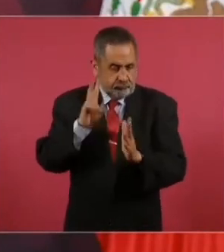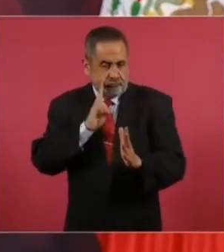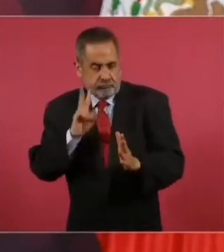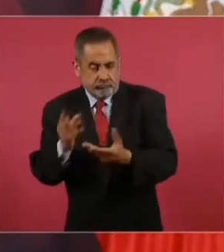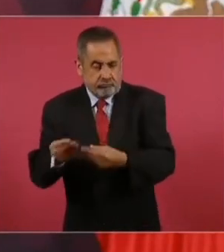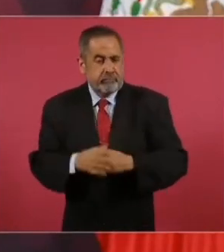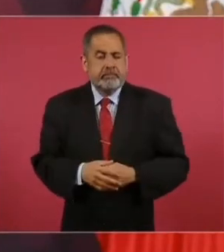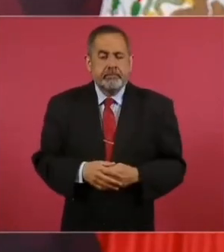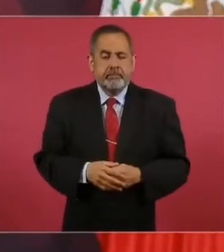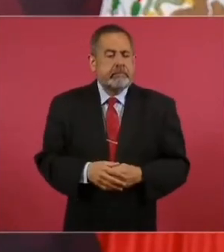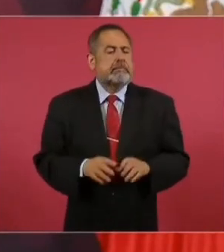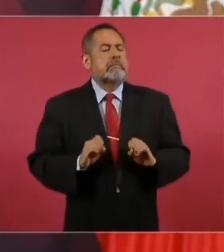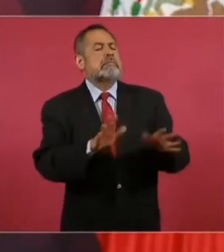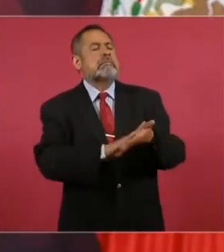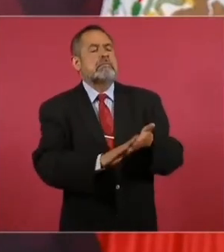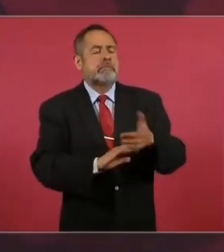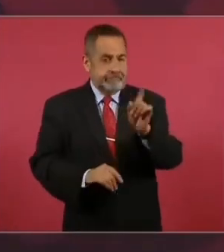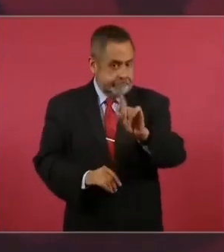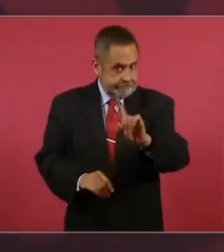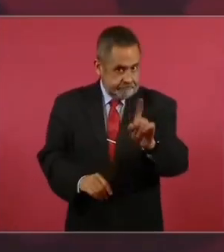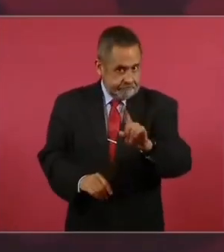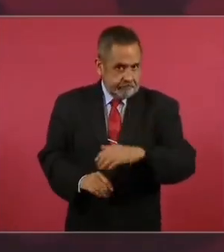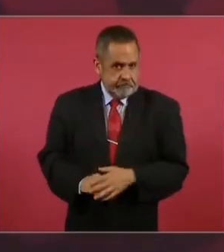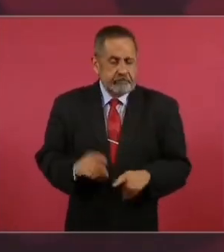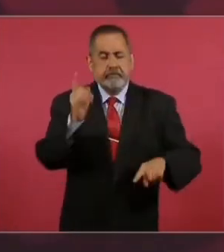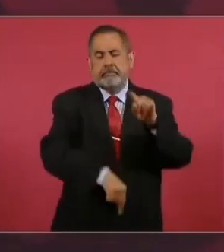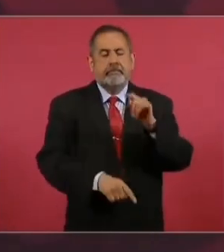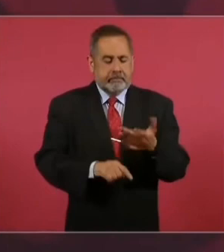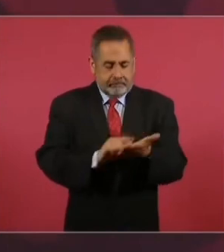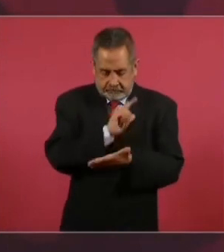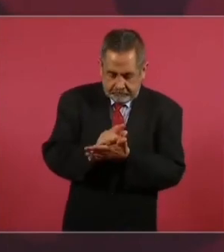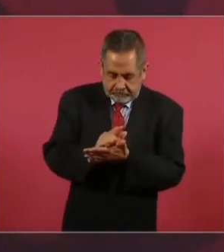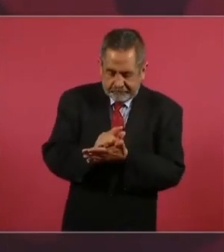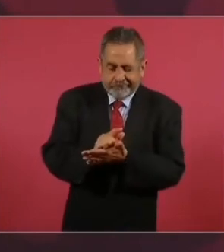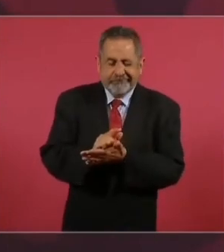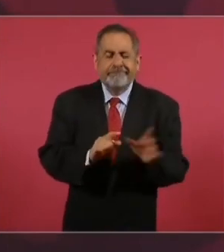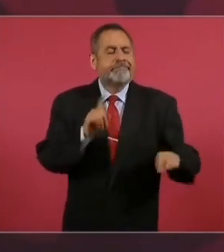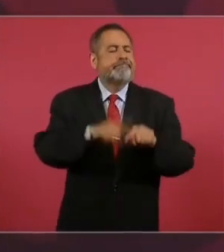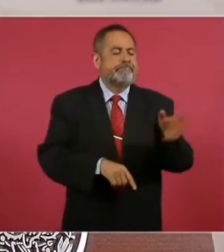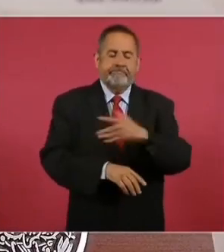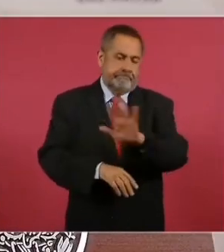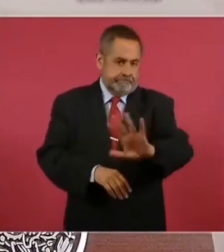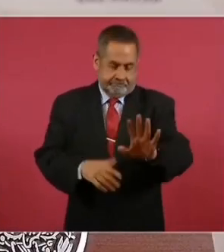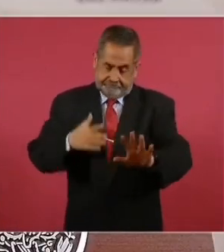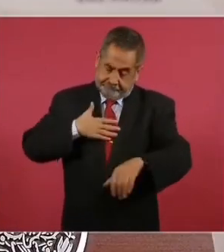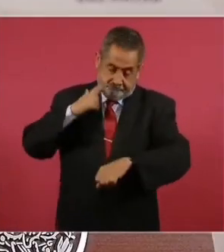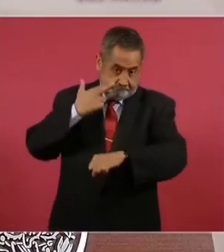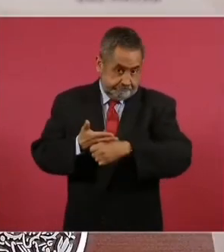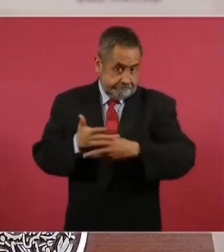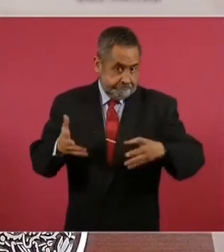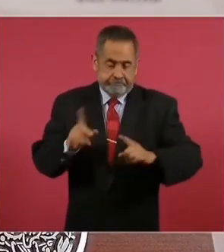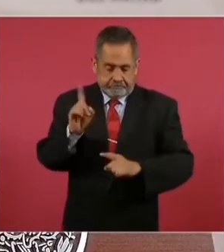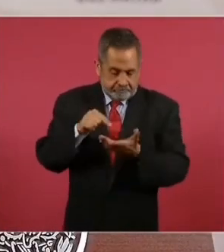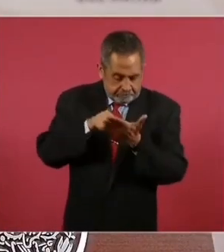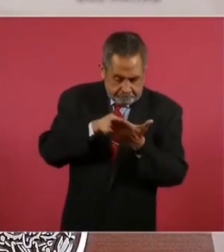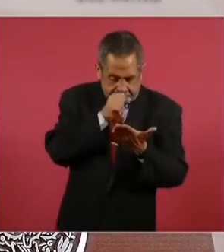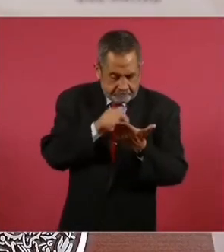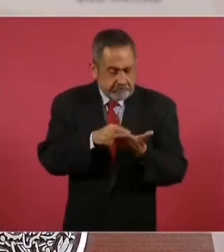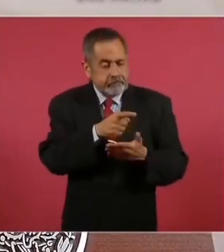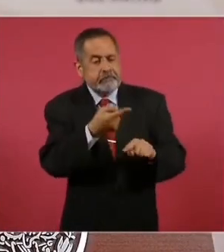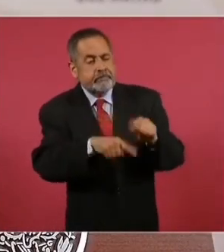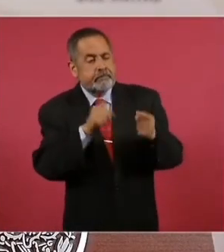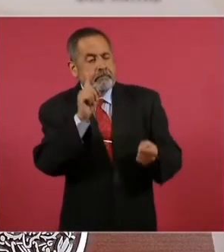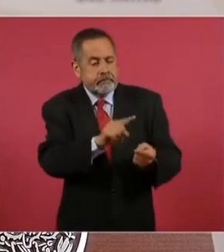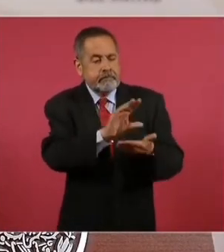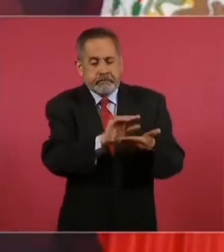porque no se puede hacer una quita ilegal, imagínense la responsabilidad. De todas maneras, la